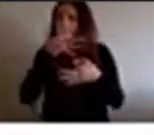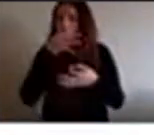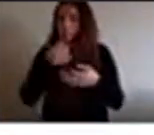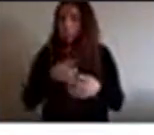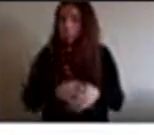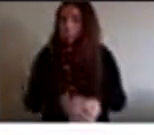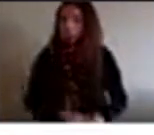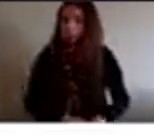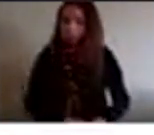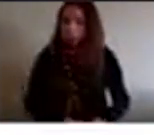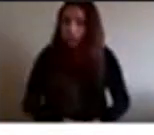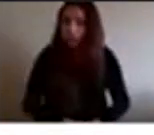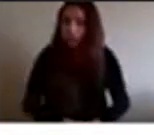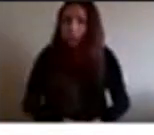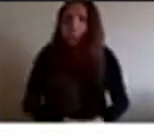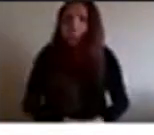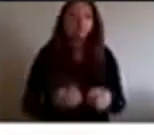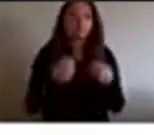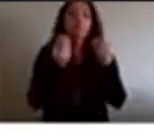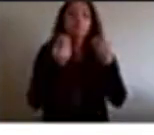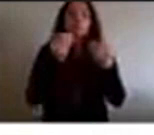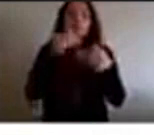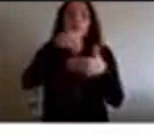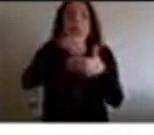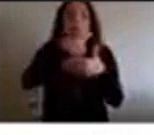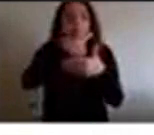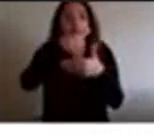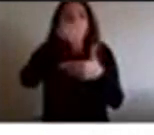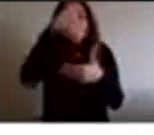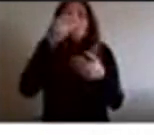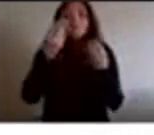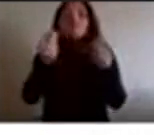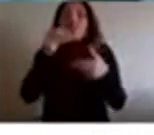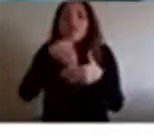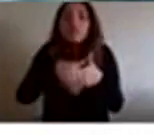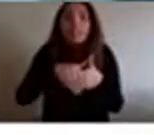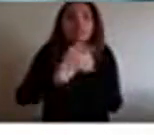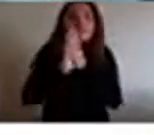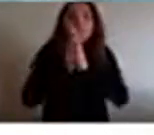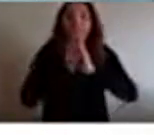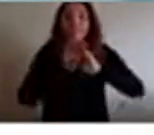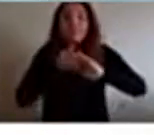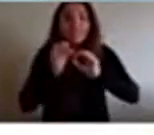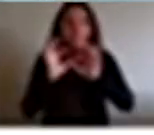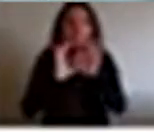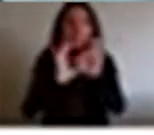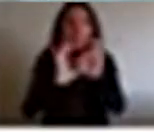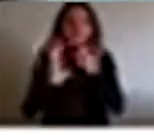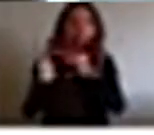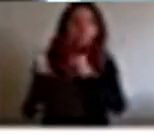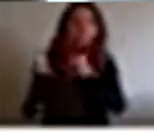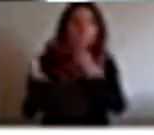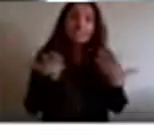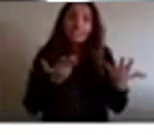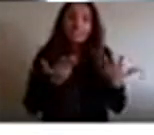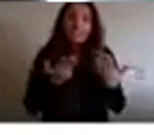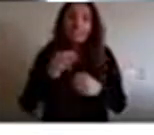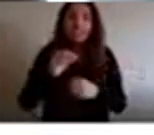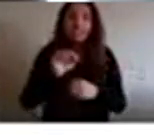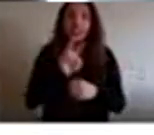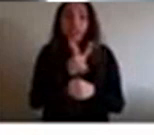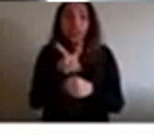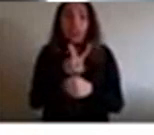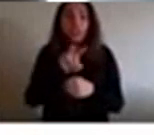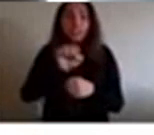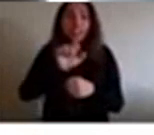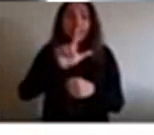Bueno, muy buenas tardes. Ante todo, pues agradezco la invitación. Alejandra Arenas de Desbaes